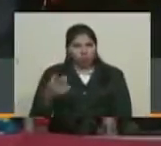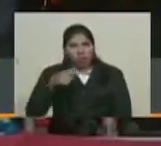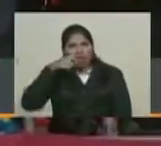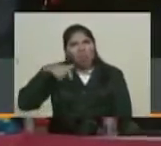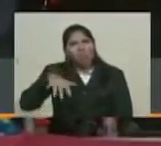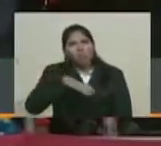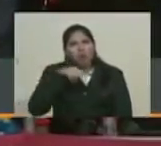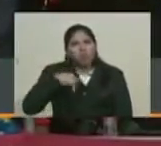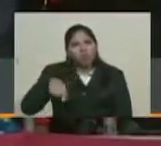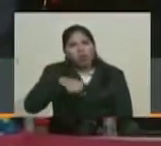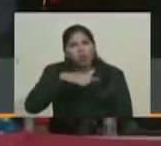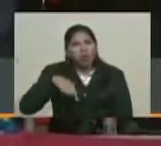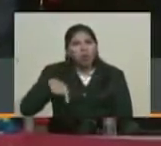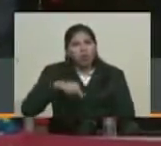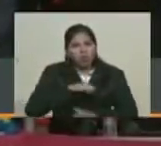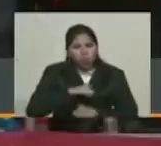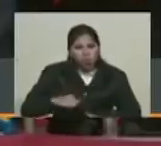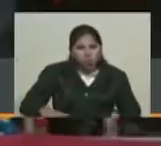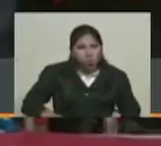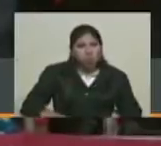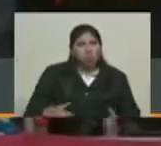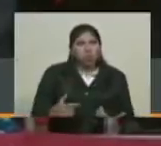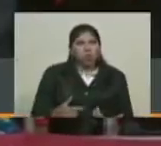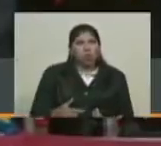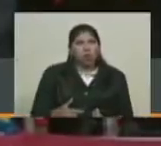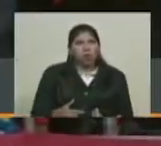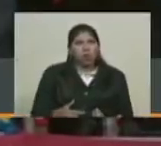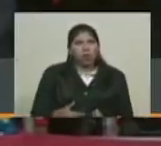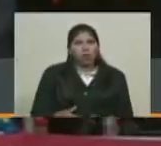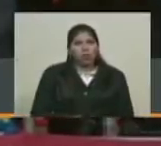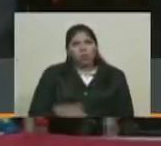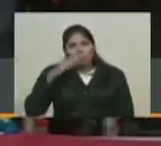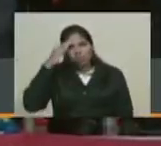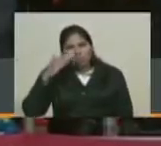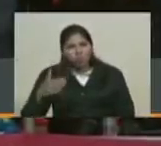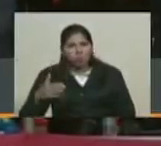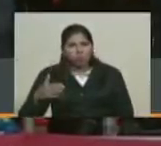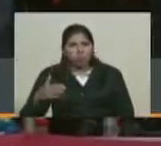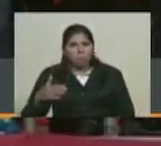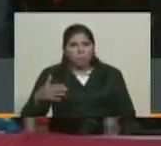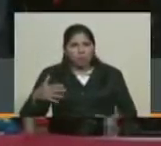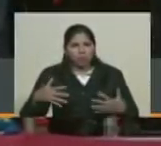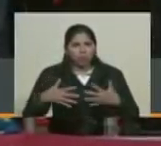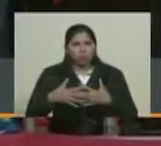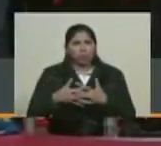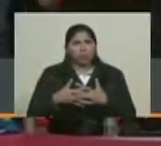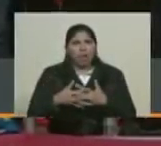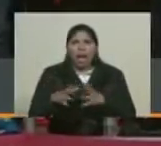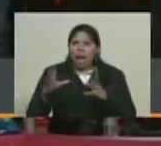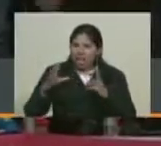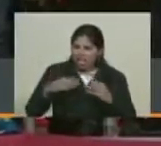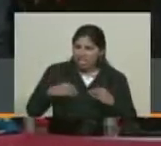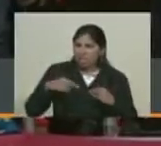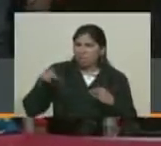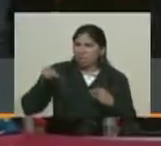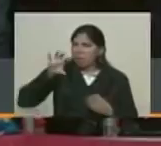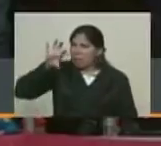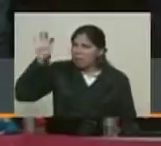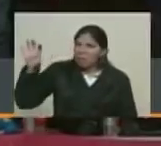venezolano y la Fuerza Armada y la Unión Soviética Militar aceptaría una intervención extranjera.